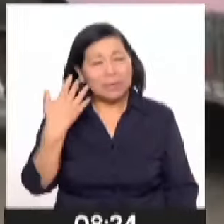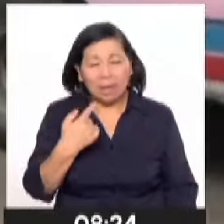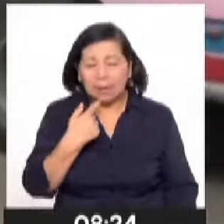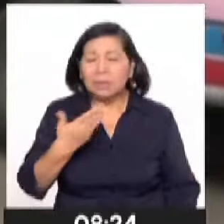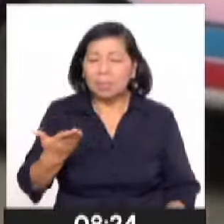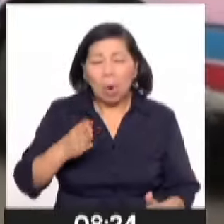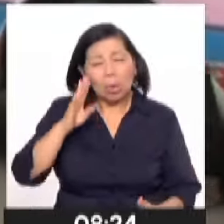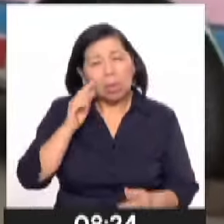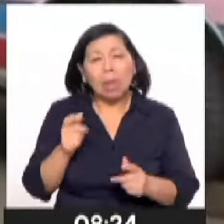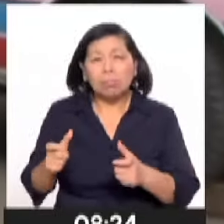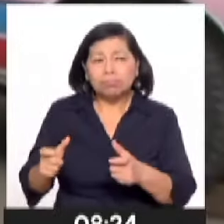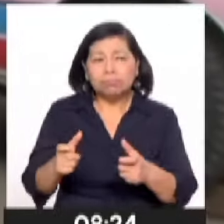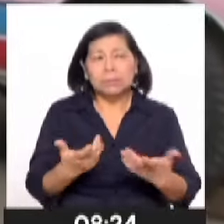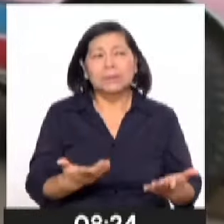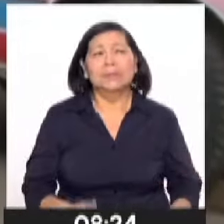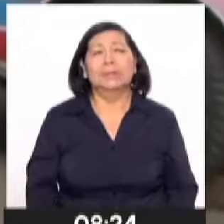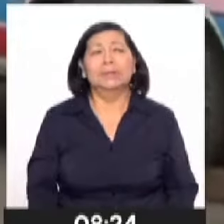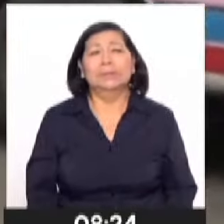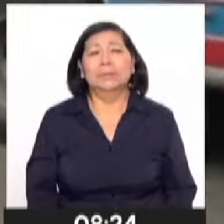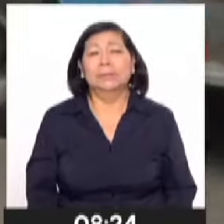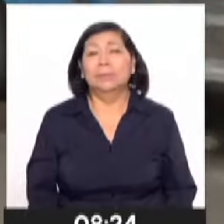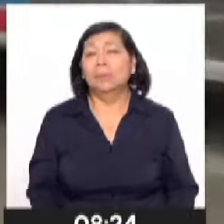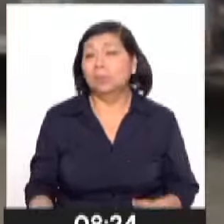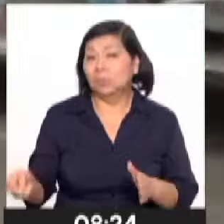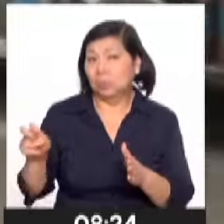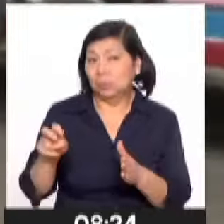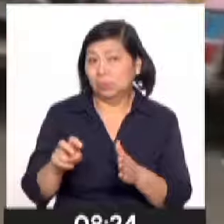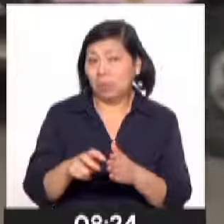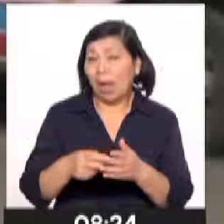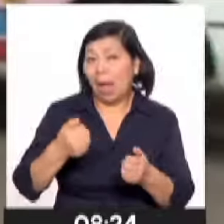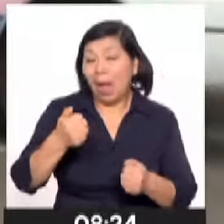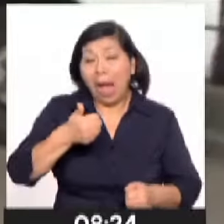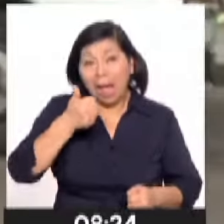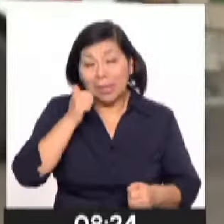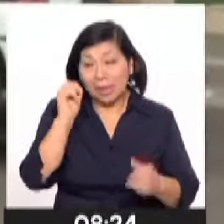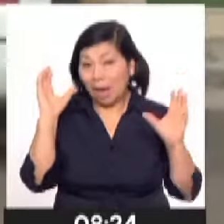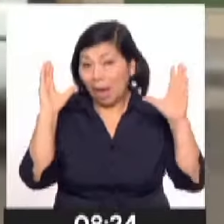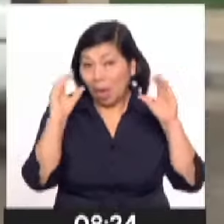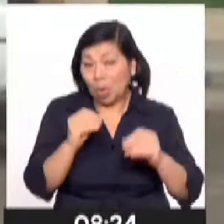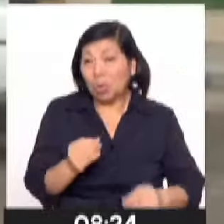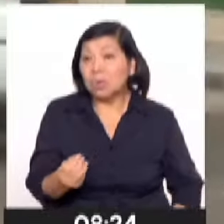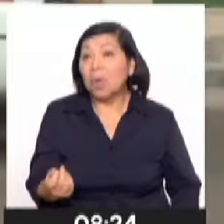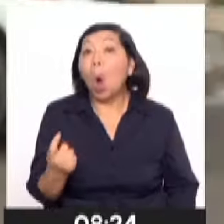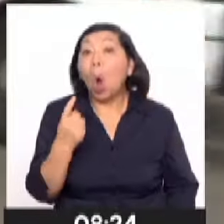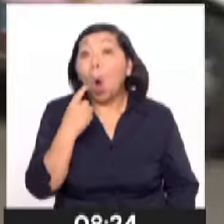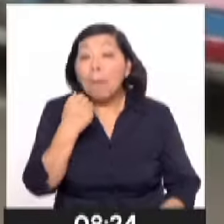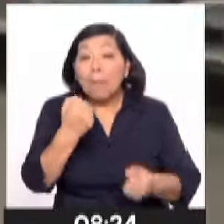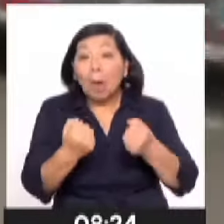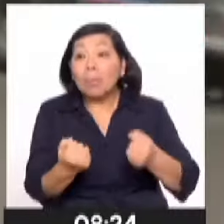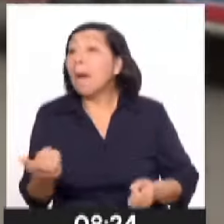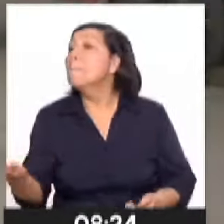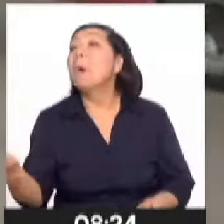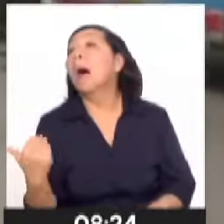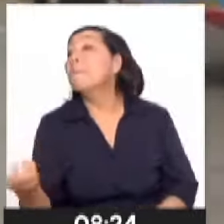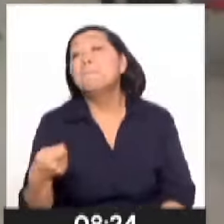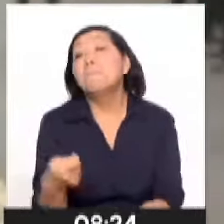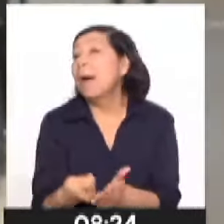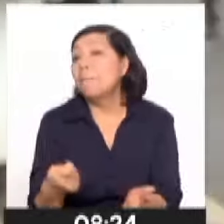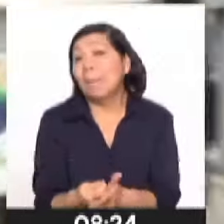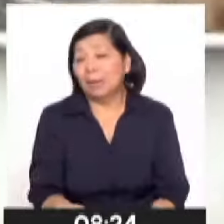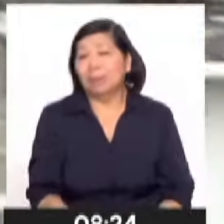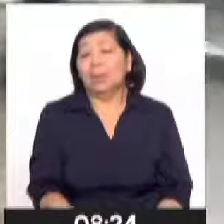está tomando evidencias de lo que ha ocurrido. Subieron a un vehículo ayer por la noche, amenazaron al conductor, al cobrador,